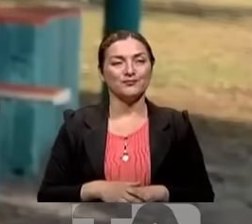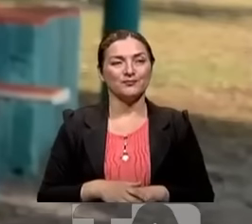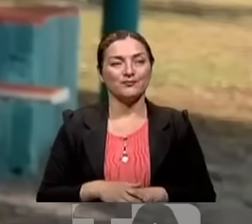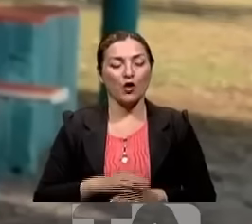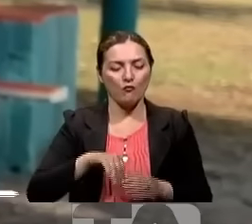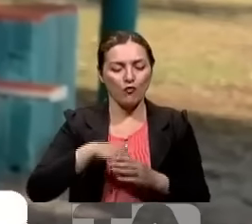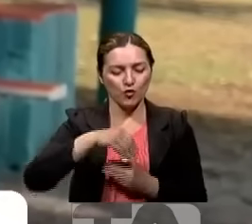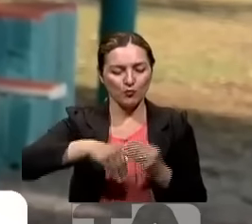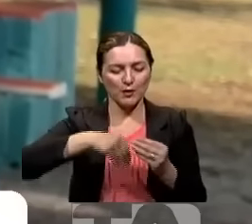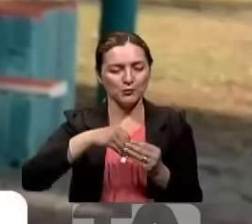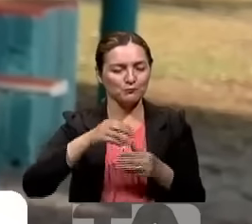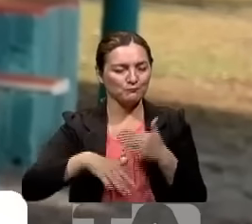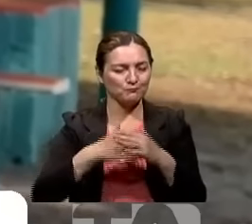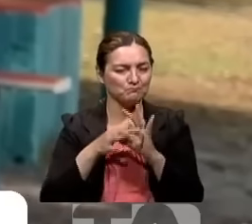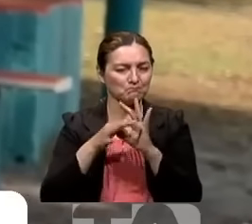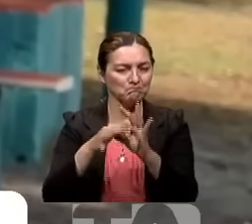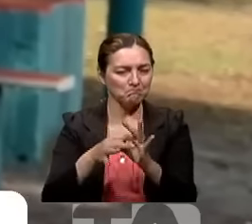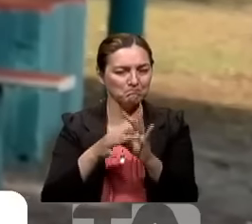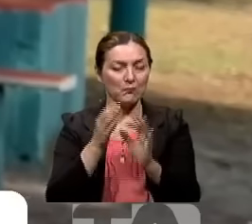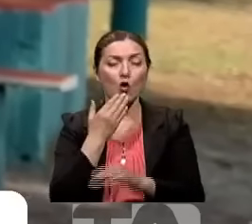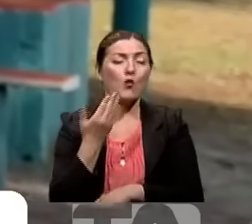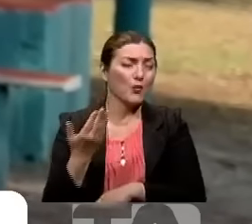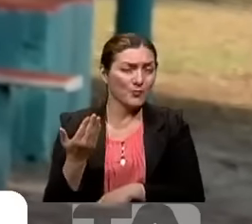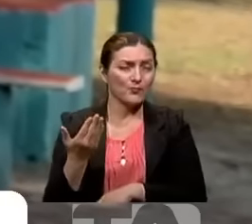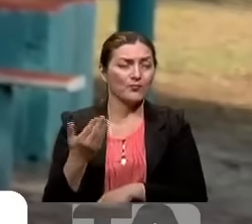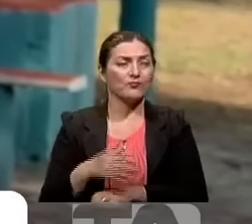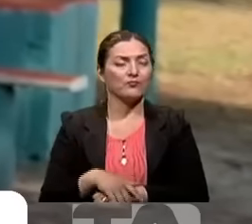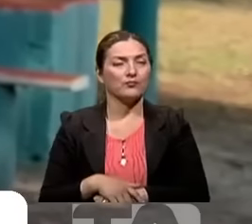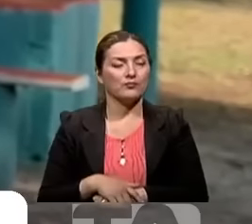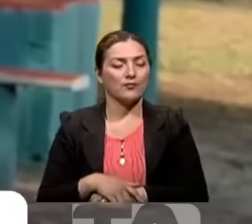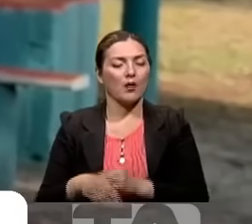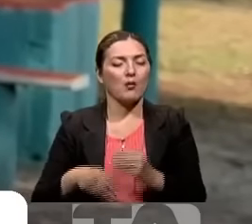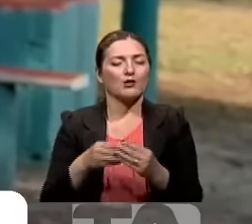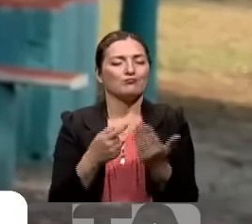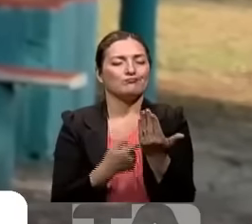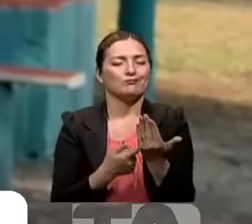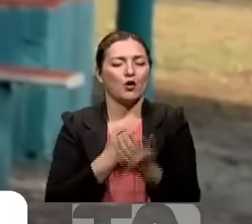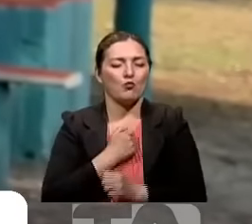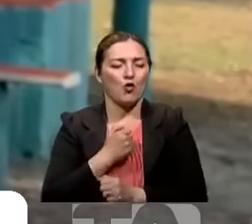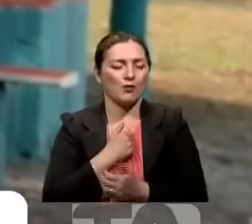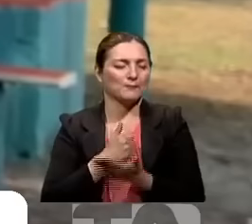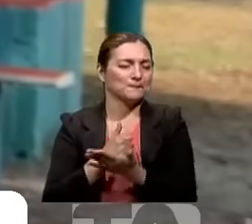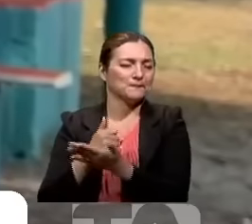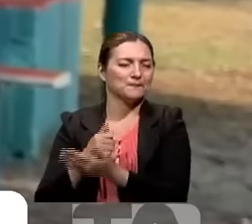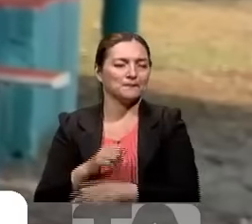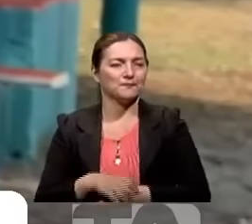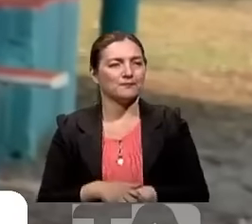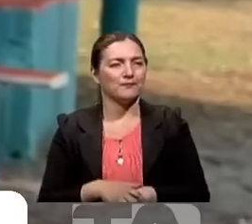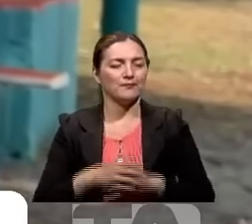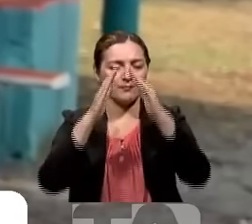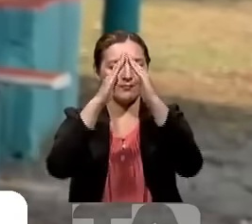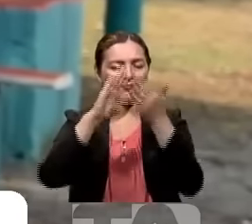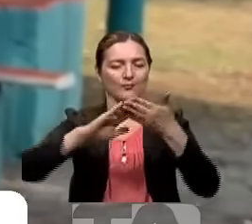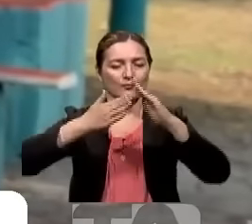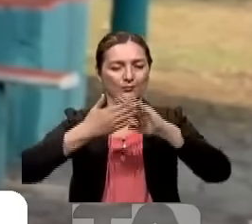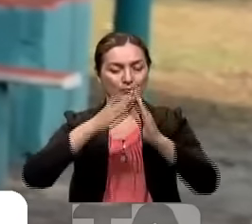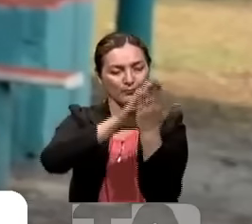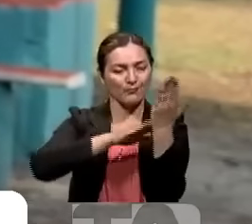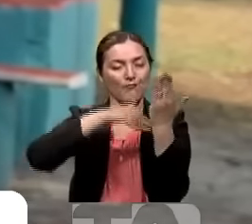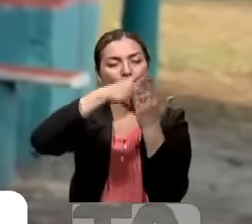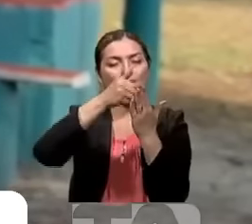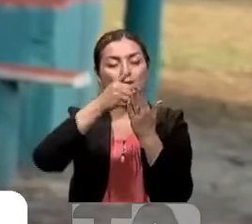nosotros como barrio a través de nuestras colaboraciones las podemos obtener, invertimos en nuestro propio bienestar, en cómo pintar la casa comunal, pintar el